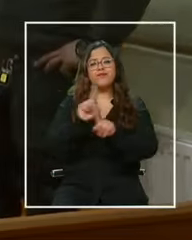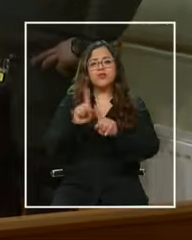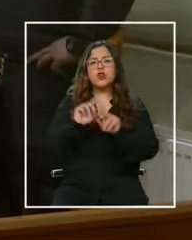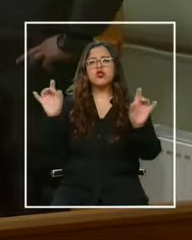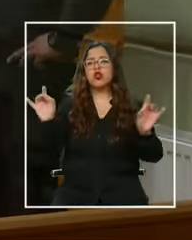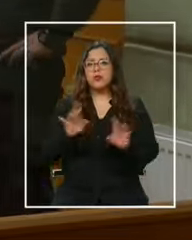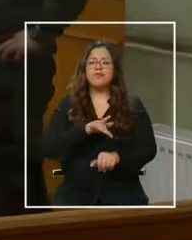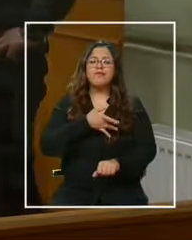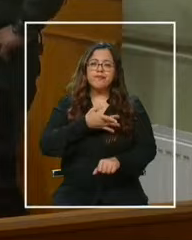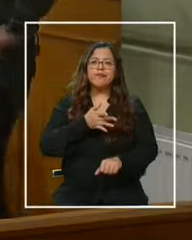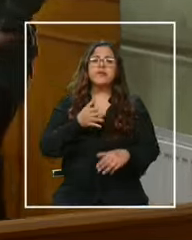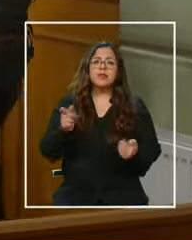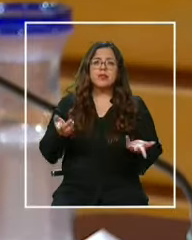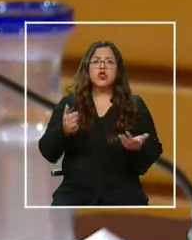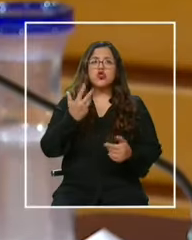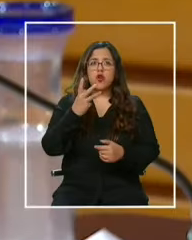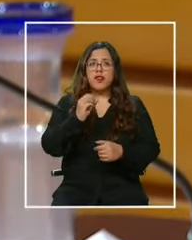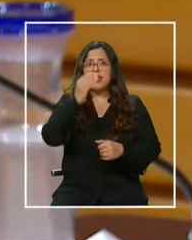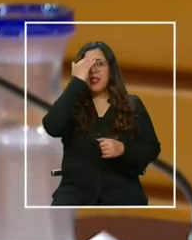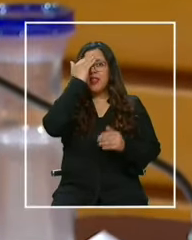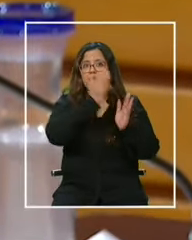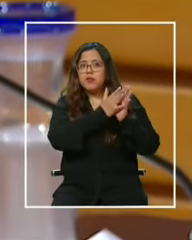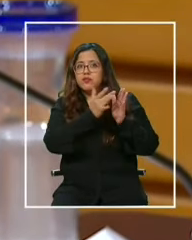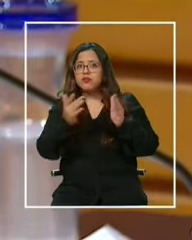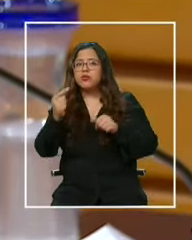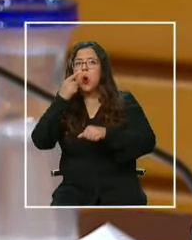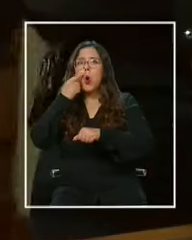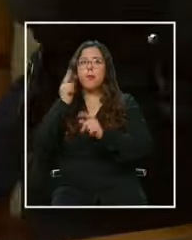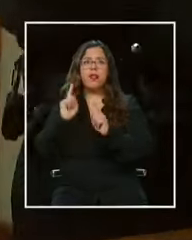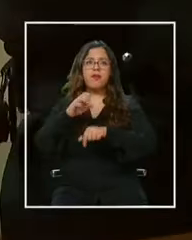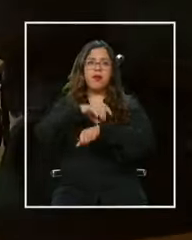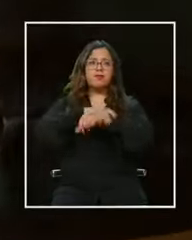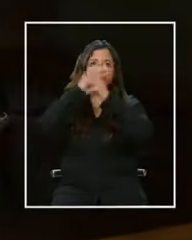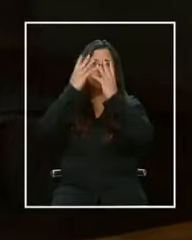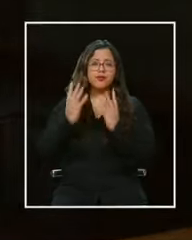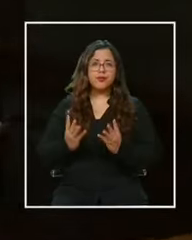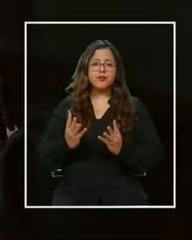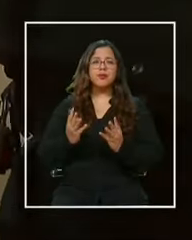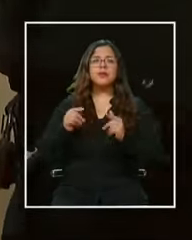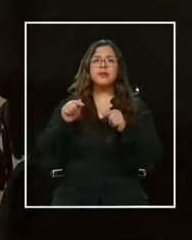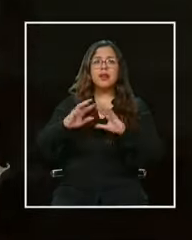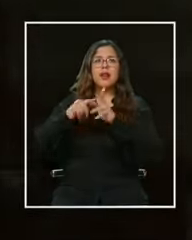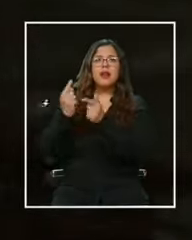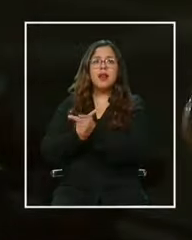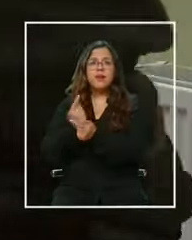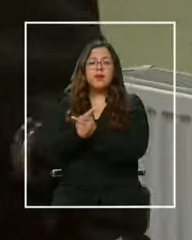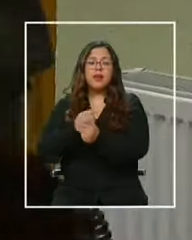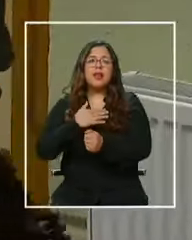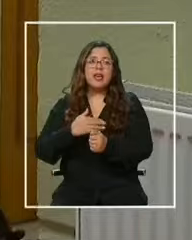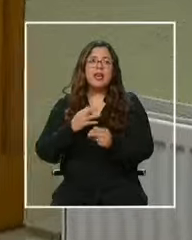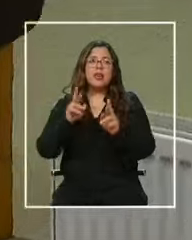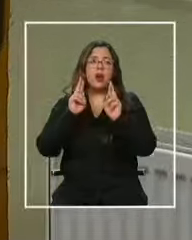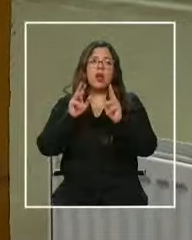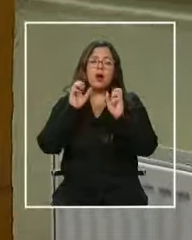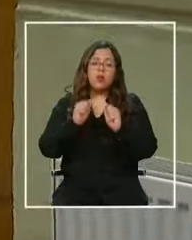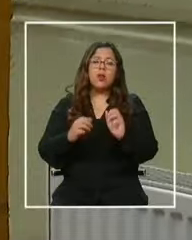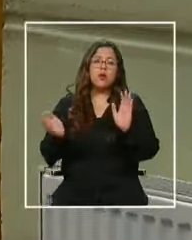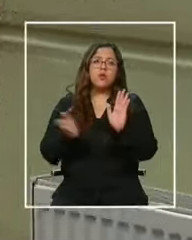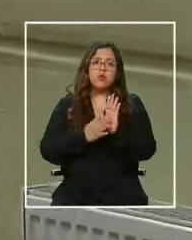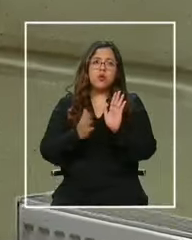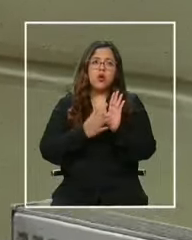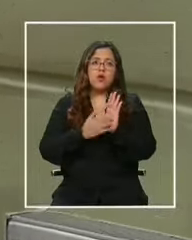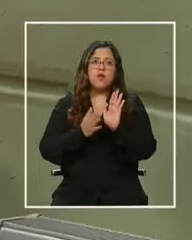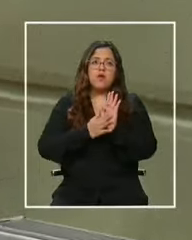menos 90 días deberá pasar este hombre tras las rejas, un tiempo en que la familia espera se pueda acreditar